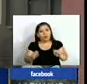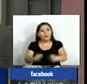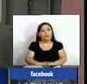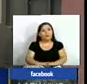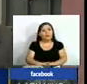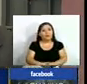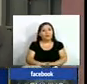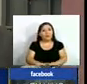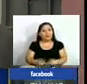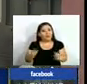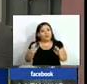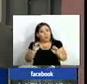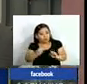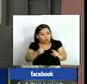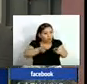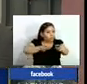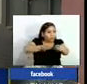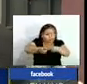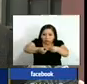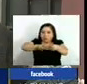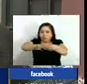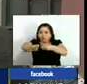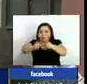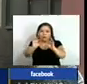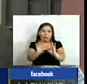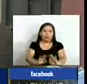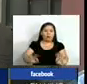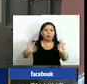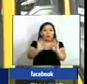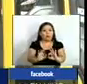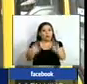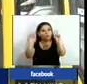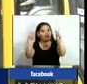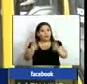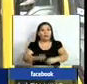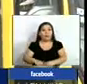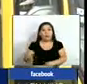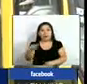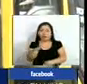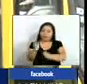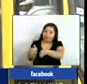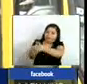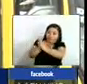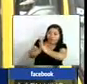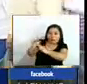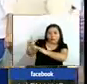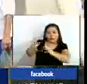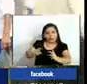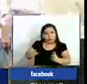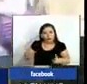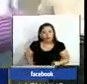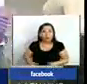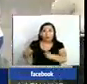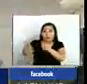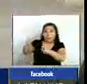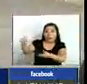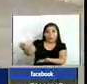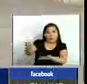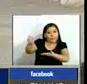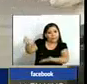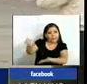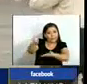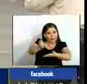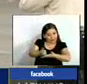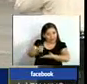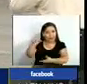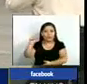poder maniobrar un poco mejor la situación. Piden el apoyo del Ejecutivo en el pago de la compensación.